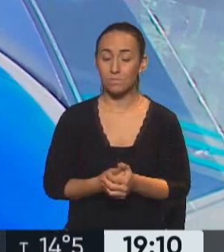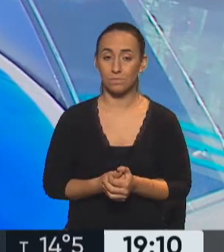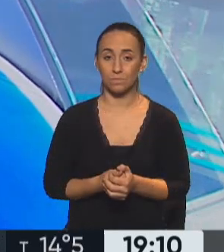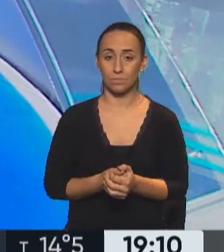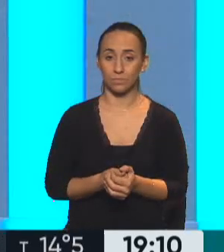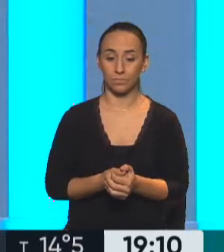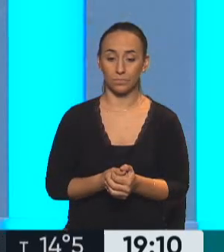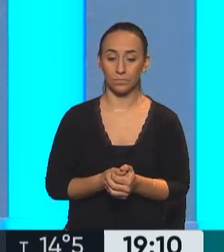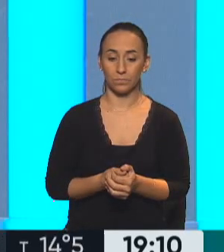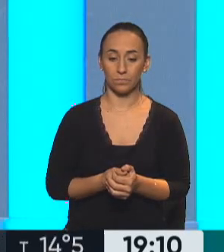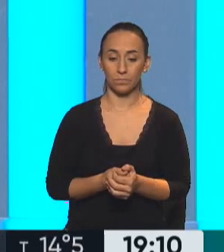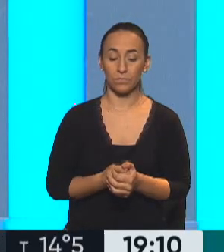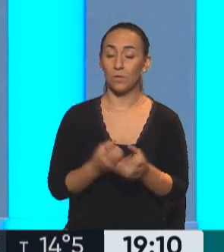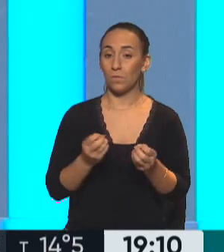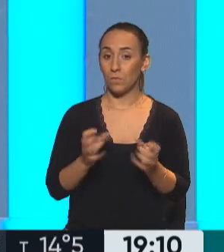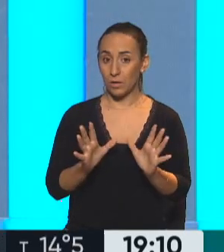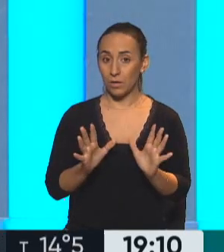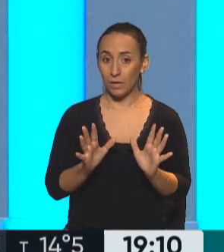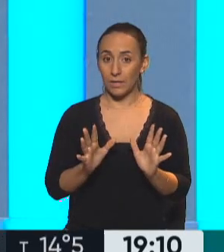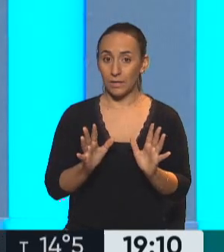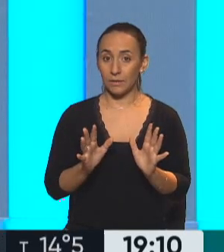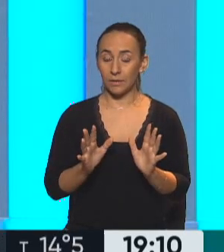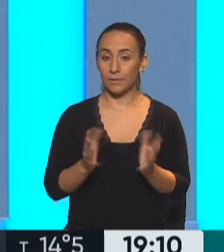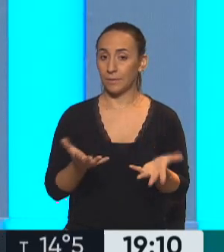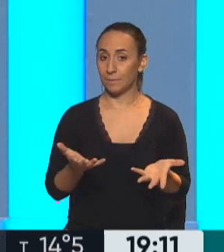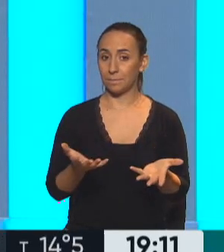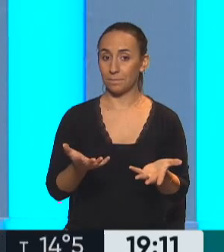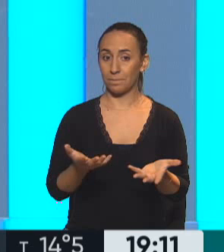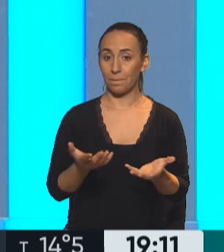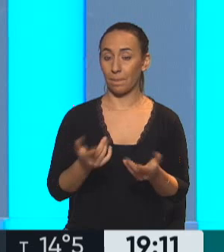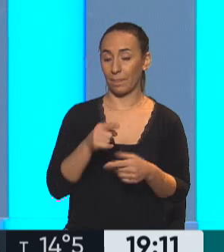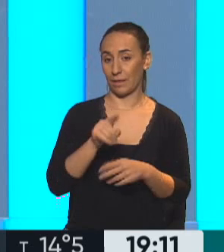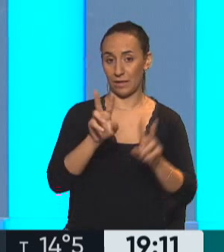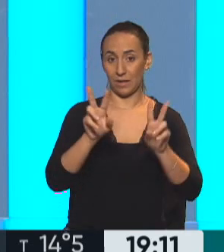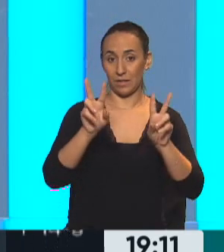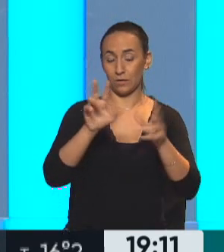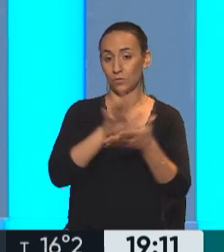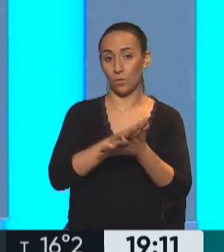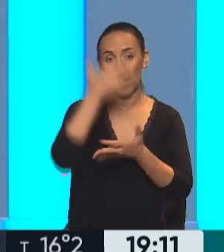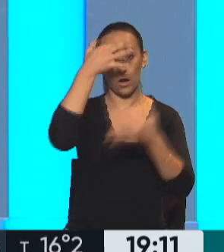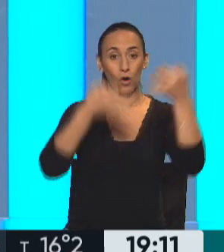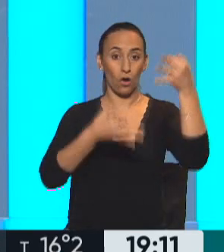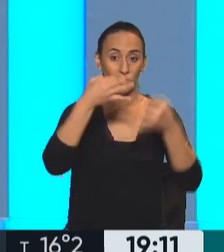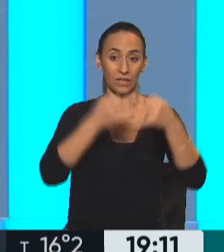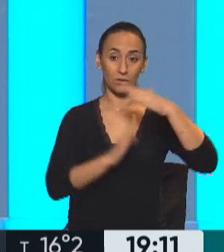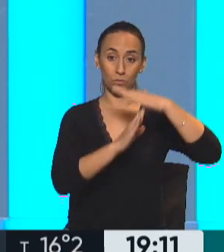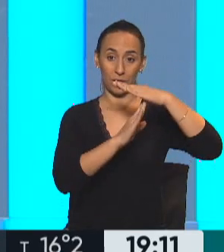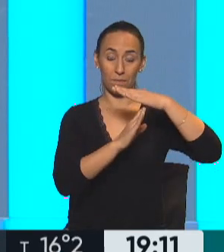cartas? Bueno, a ver, el tema del día respecto de la Corte es